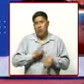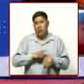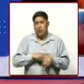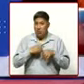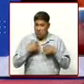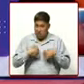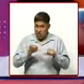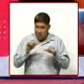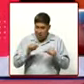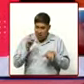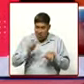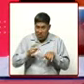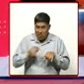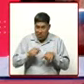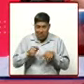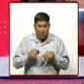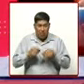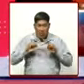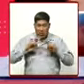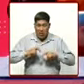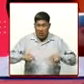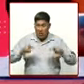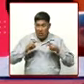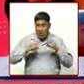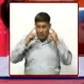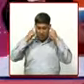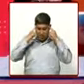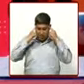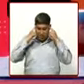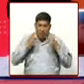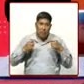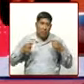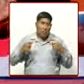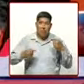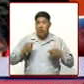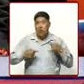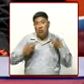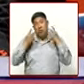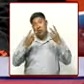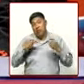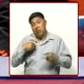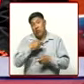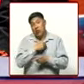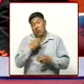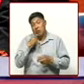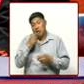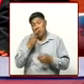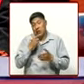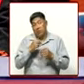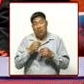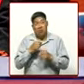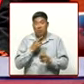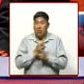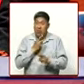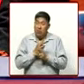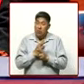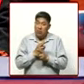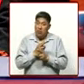porque todavía tienen que analizar, me imagino que van a debatir. A ver, veremos el ritmo que ellos tomen.